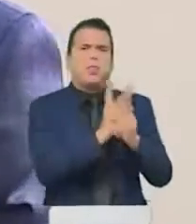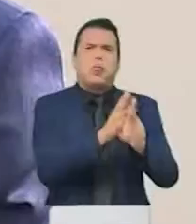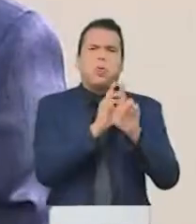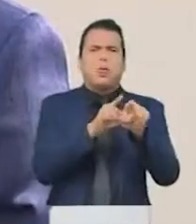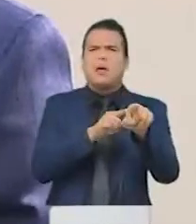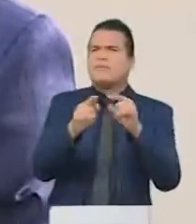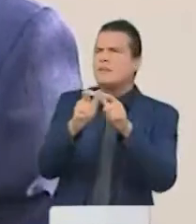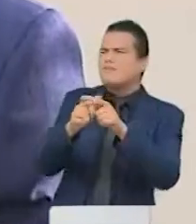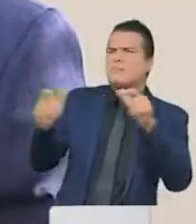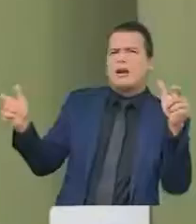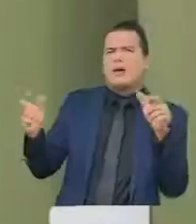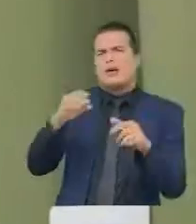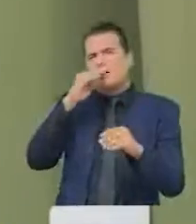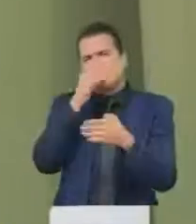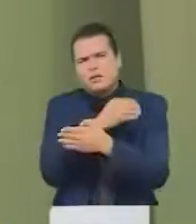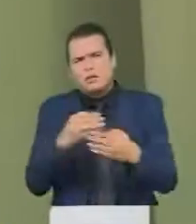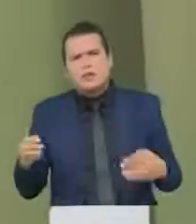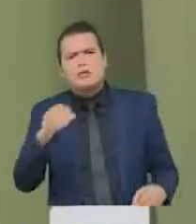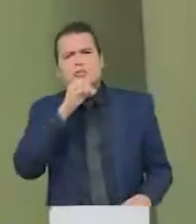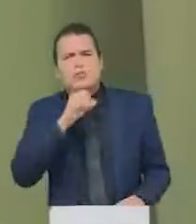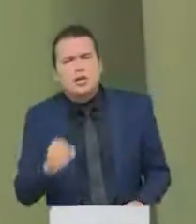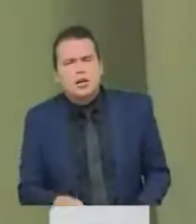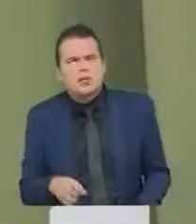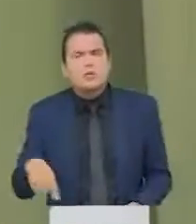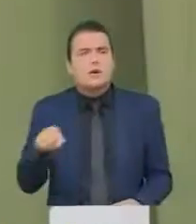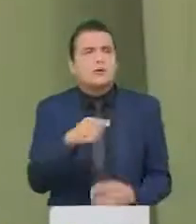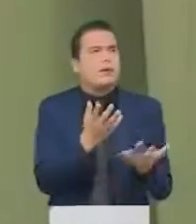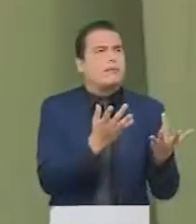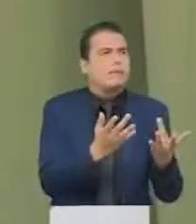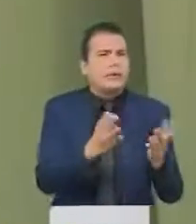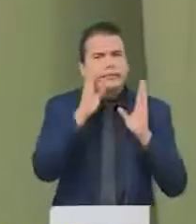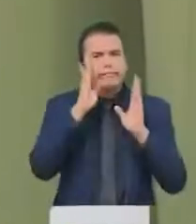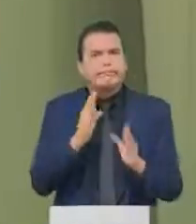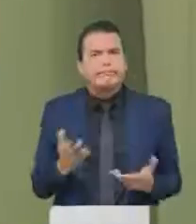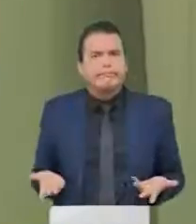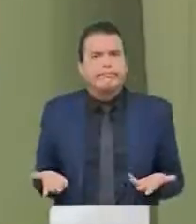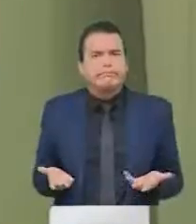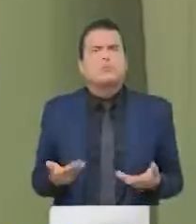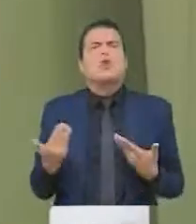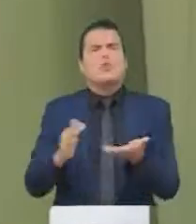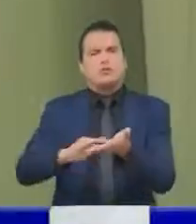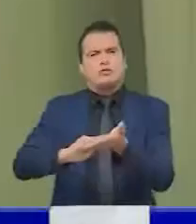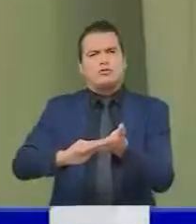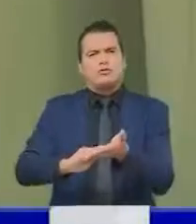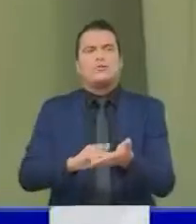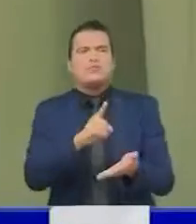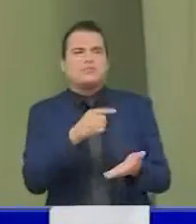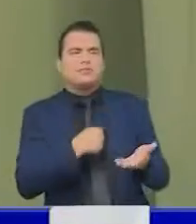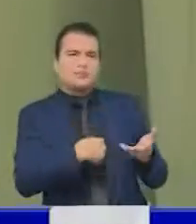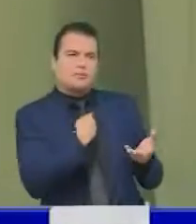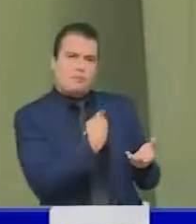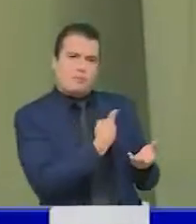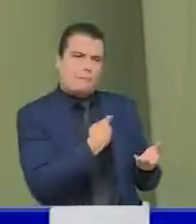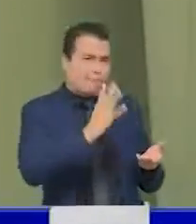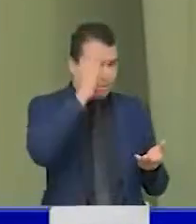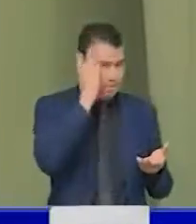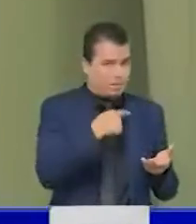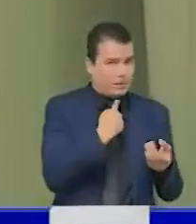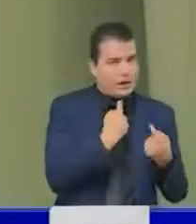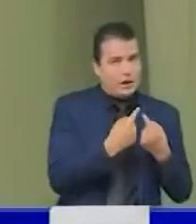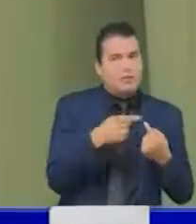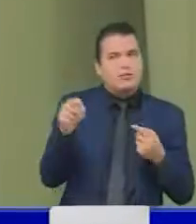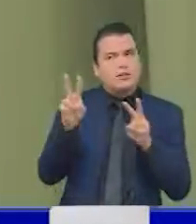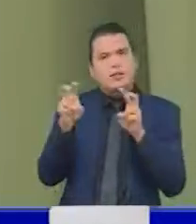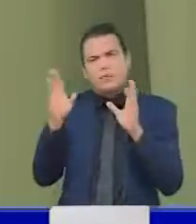puede seguir presentando en el país que propone mira hay que hacer una revisión y lo hemos planteado con el ingeniero rodolfo hernández pero tú me estás hablando de cobertura